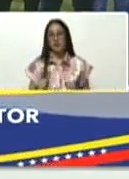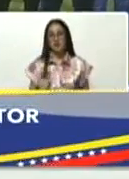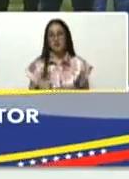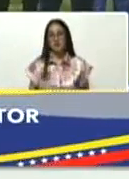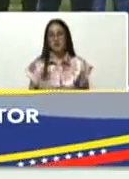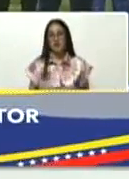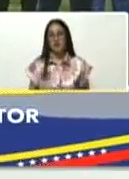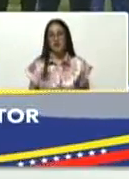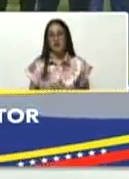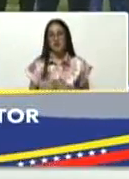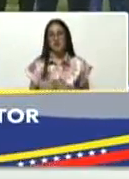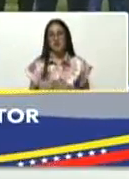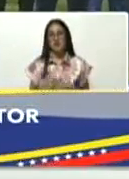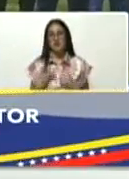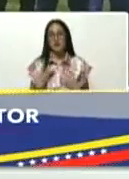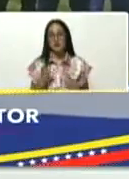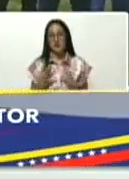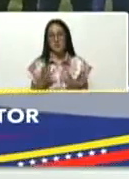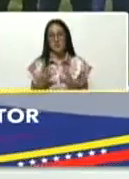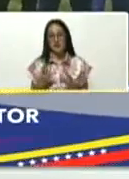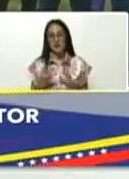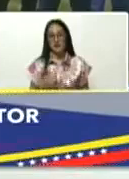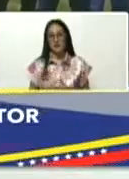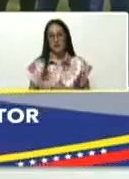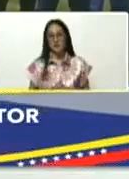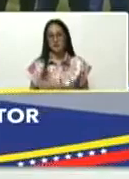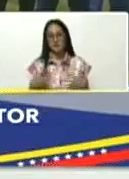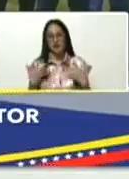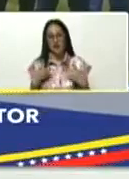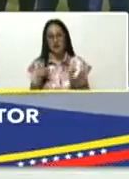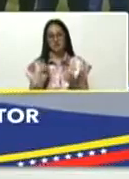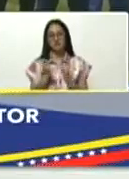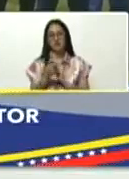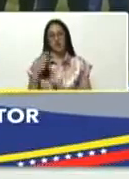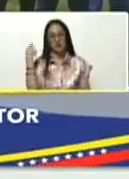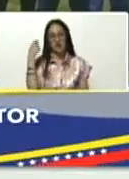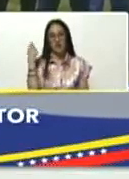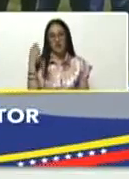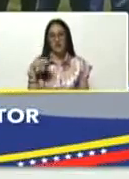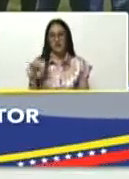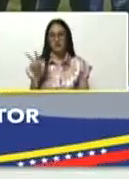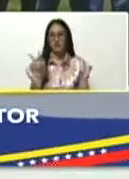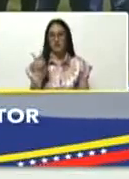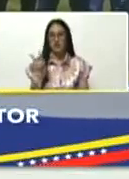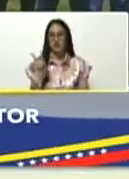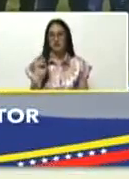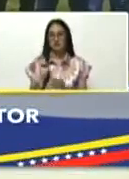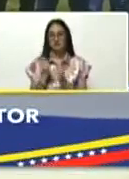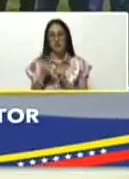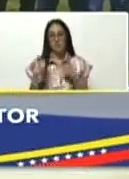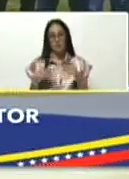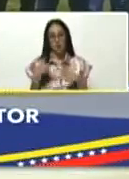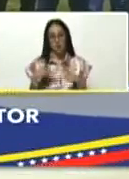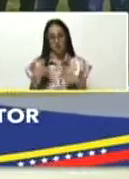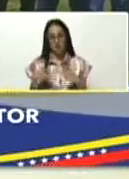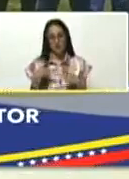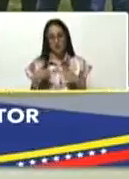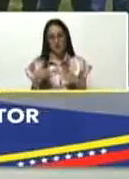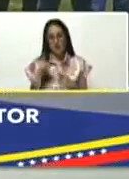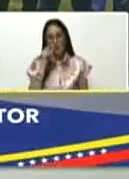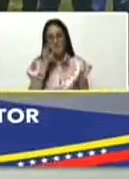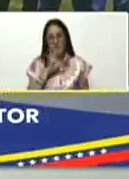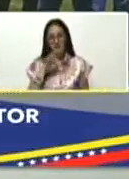y construyéndola con nuestras manos. Me alegra el renacer del llano venezolano, el renacer productivo del